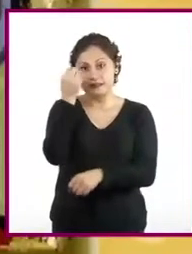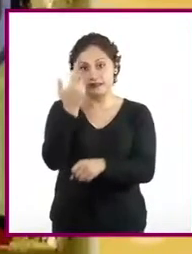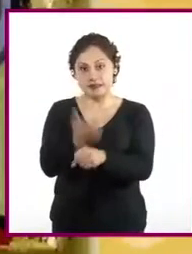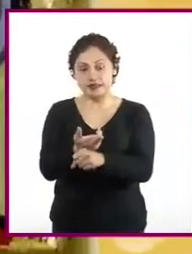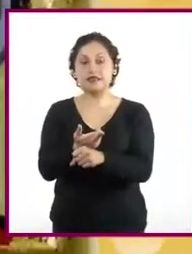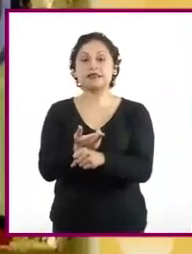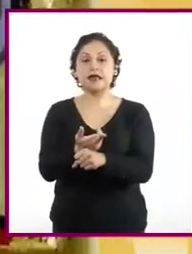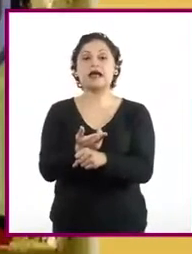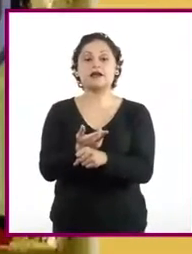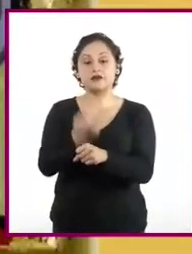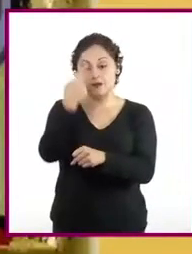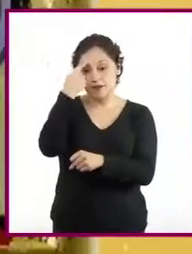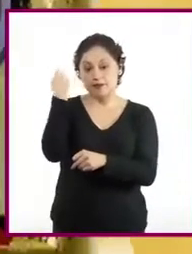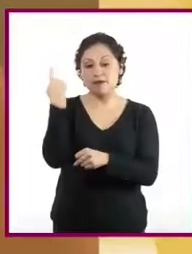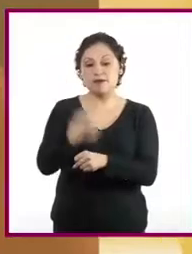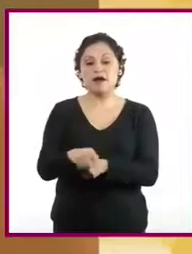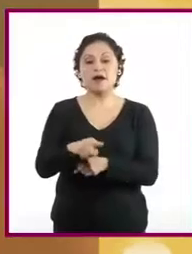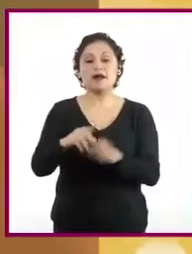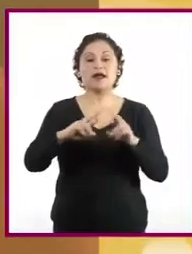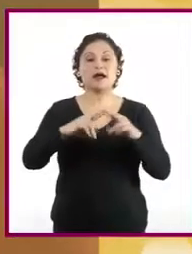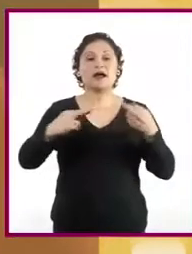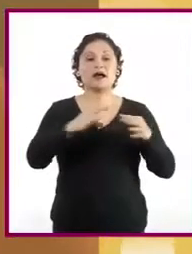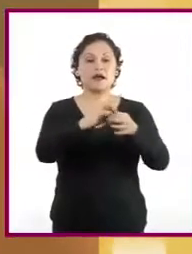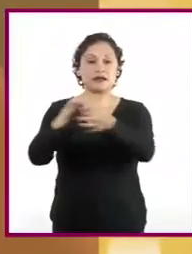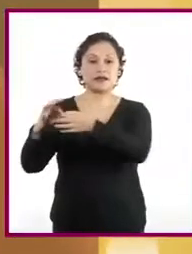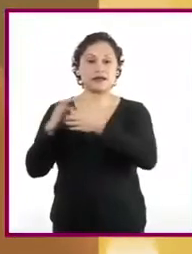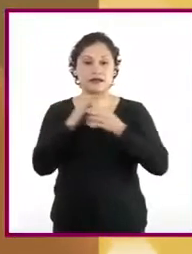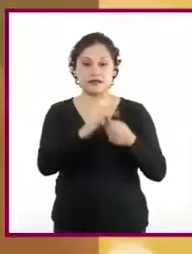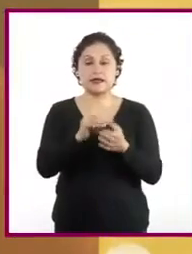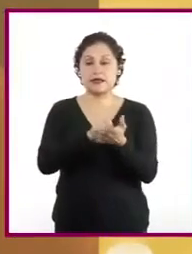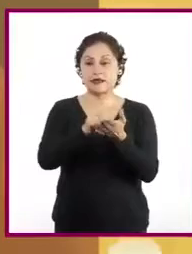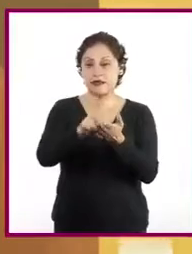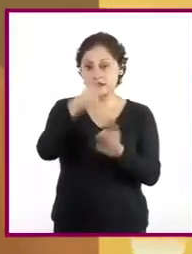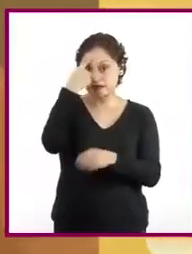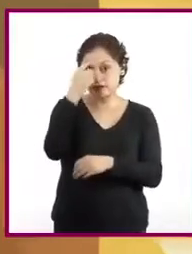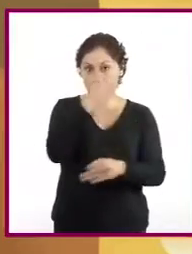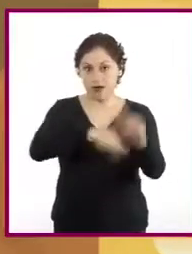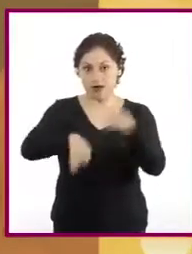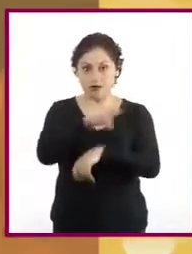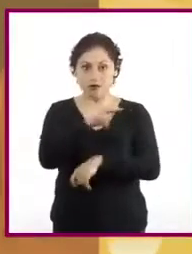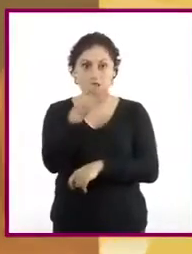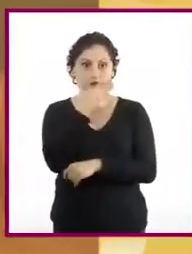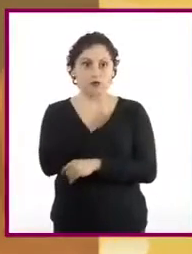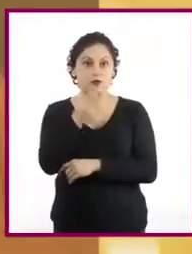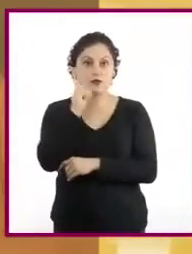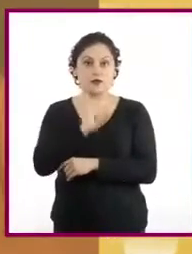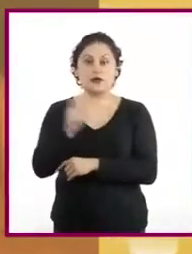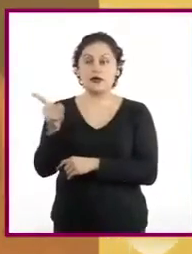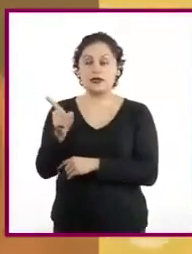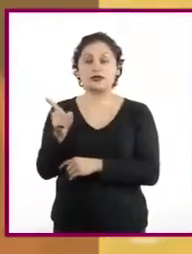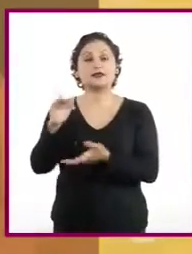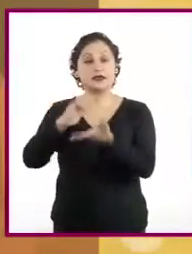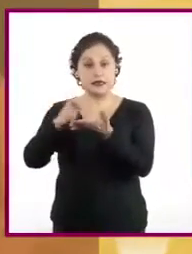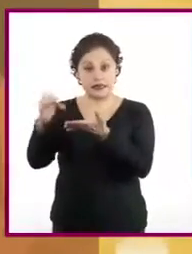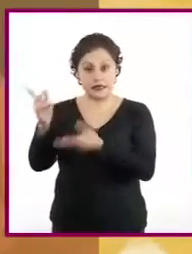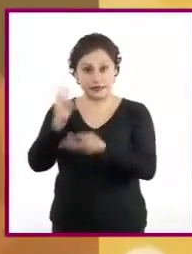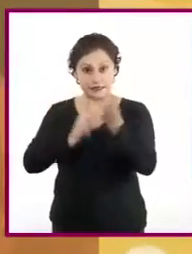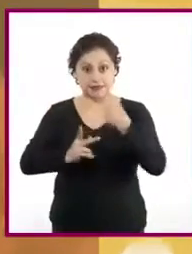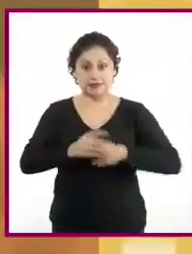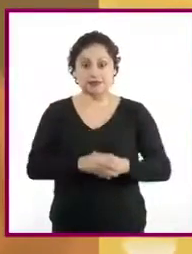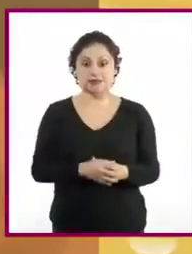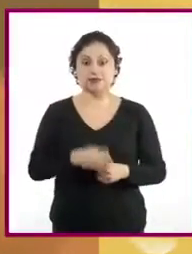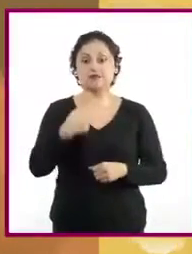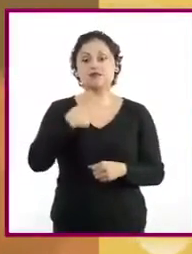Todos los Derechos para Todas y Todos. ¿Qué tal? Muchas gracias por acompañarnos. Y bueno, para arrancar